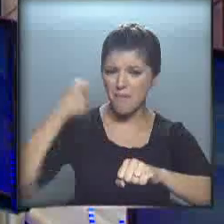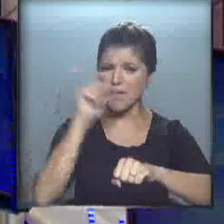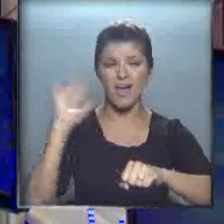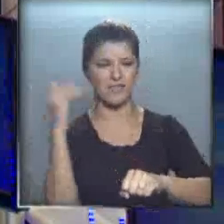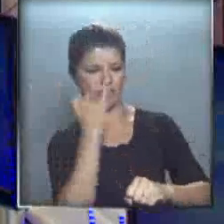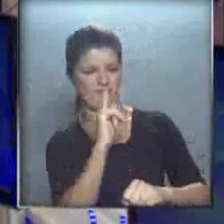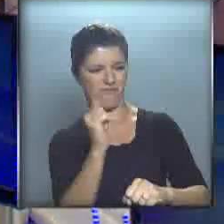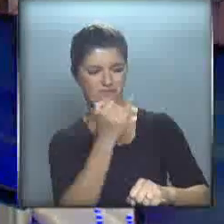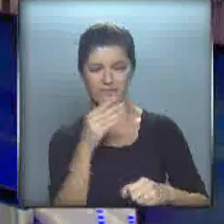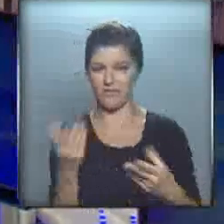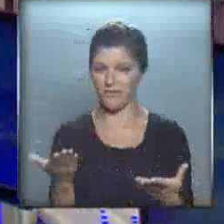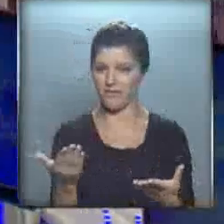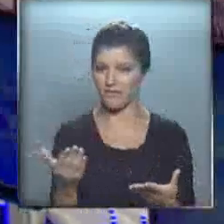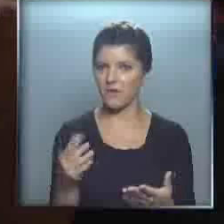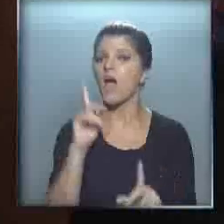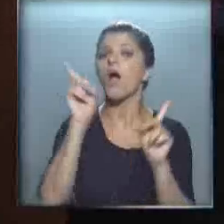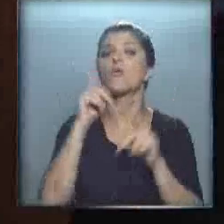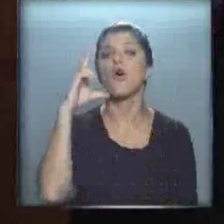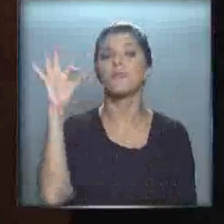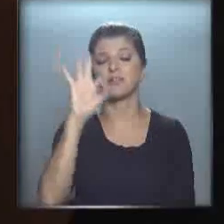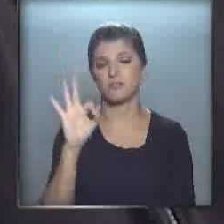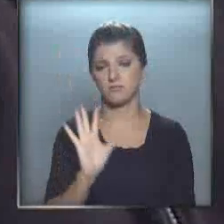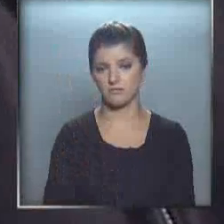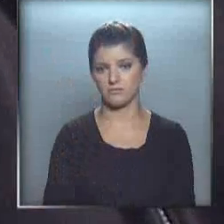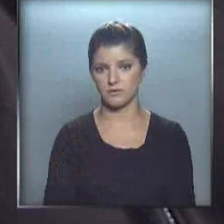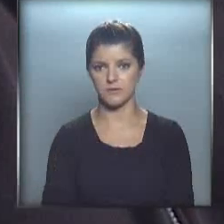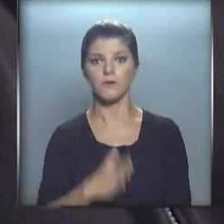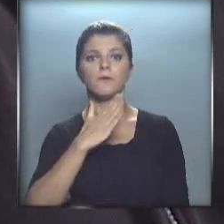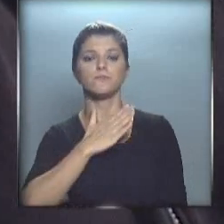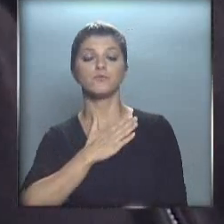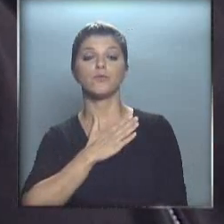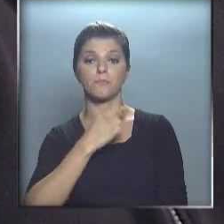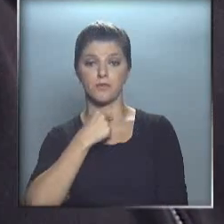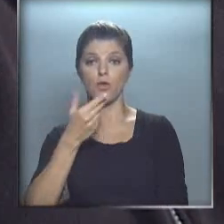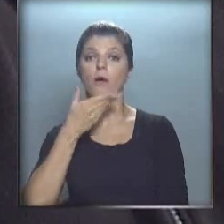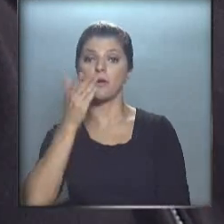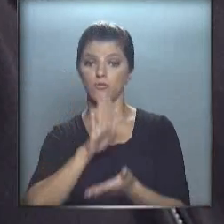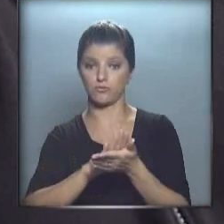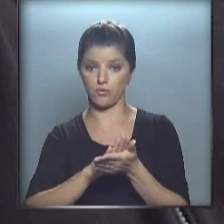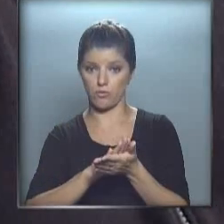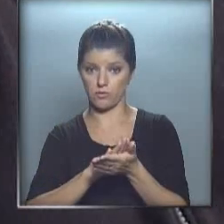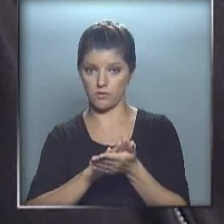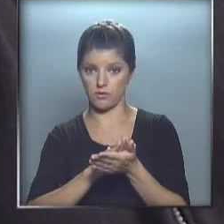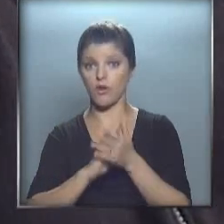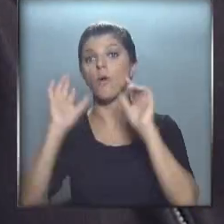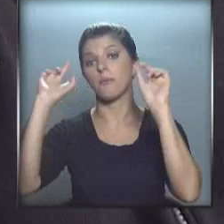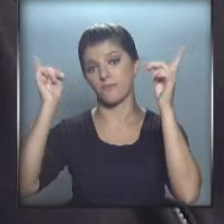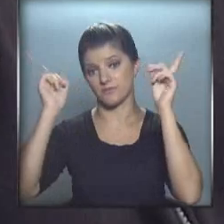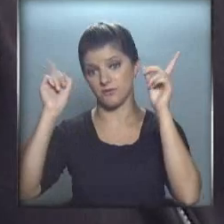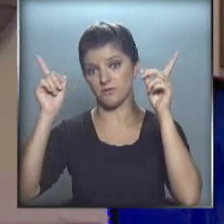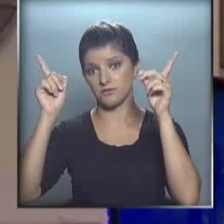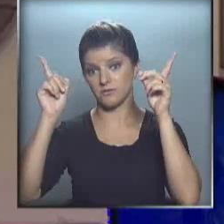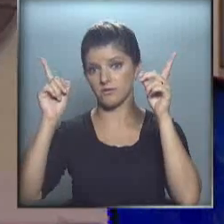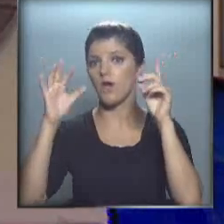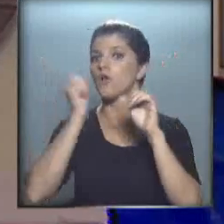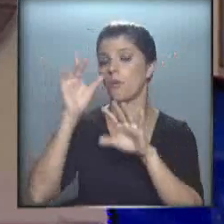se meten por qué? A ver, alguien que me dé una opinión. No, acá yo quería hablar por el asunto de los profesores que no habían separado. No,